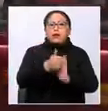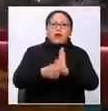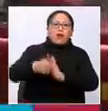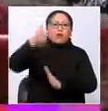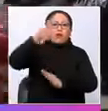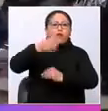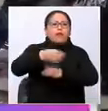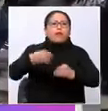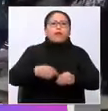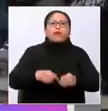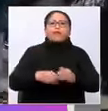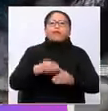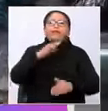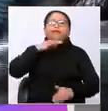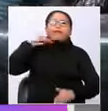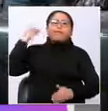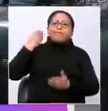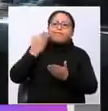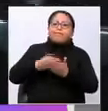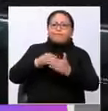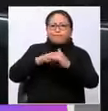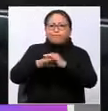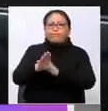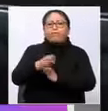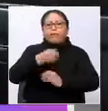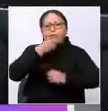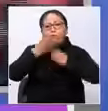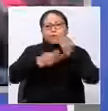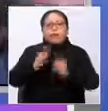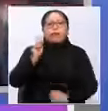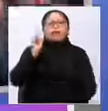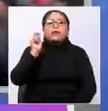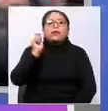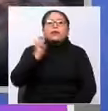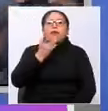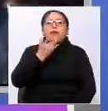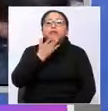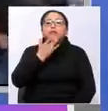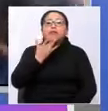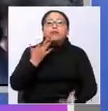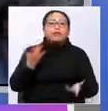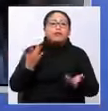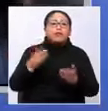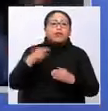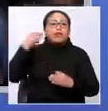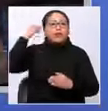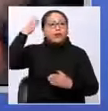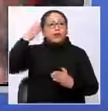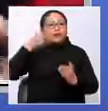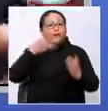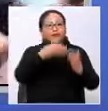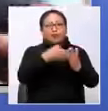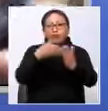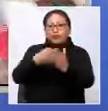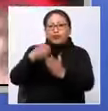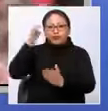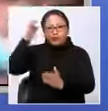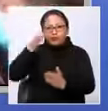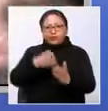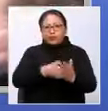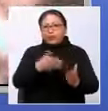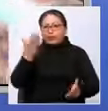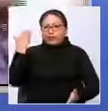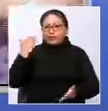Minutos atrás ha ingresado en calidad de testigo para declarar sobre el caso golpe de Estado. Recordemos que en la